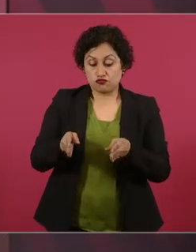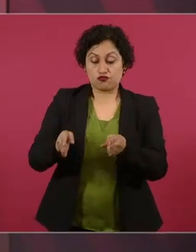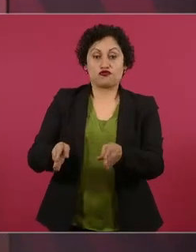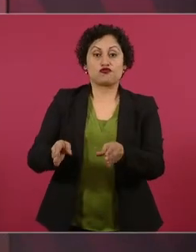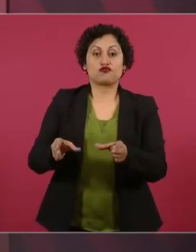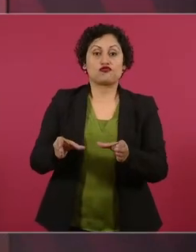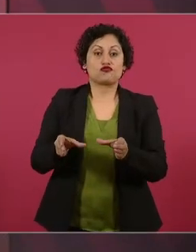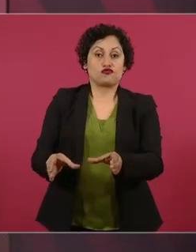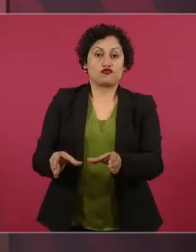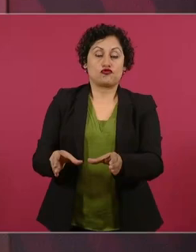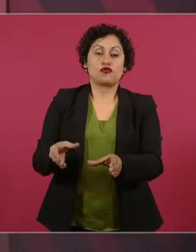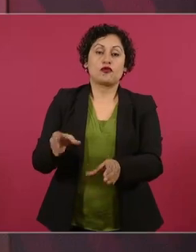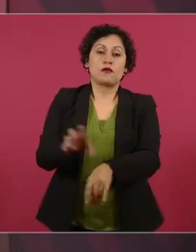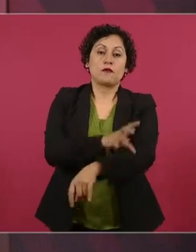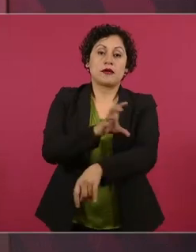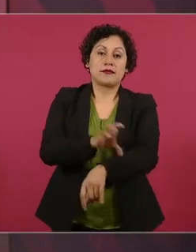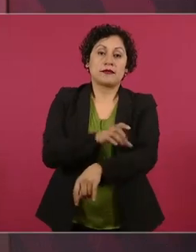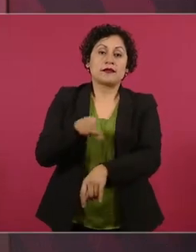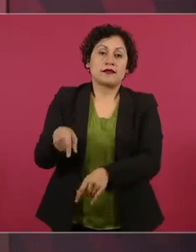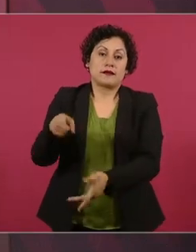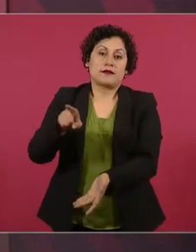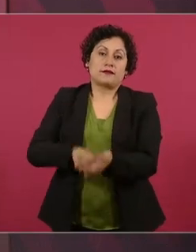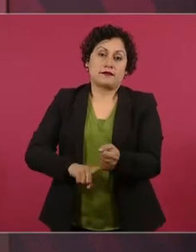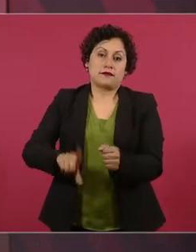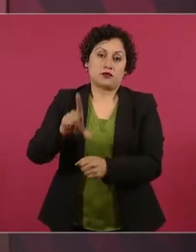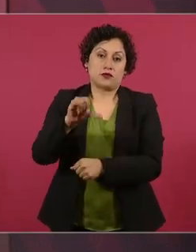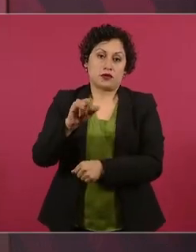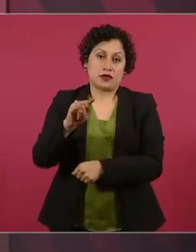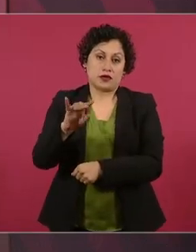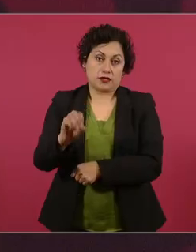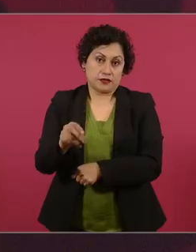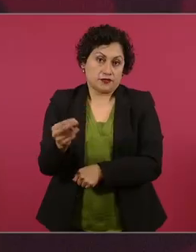necesita litio. ¿Dónde está el litio?